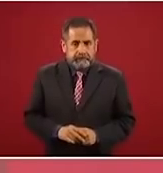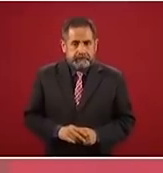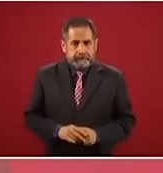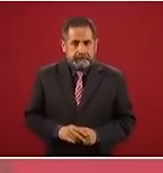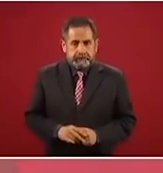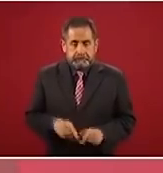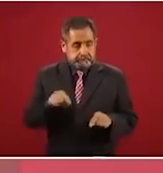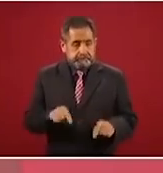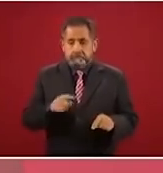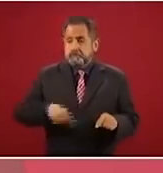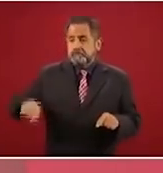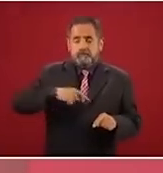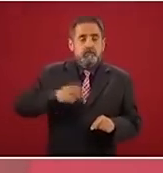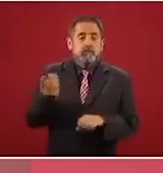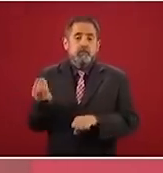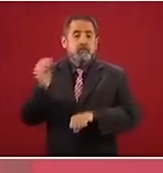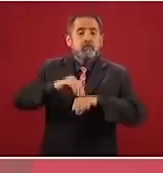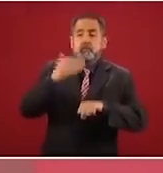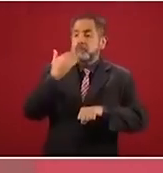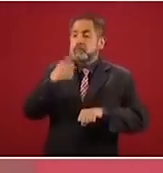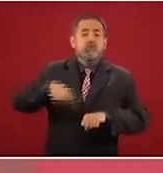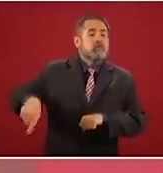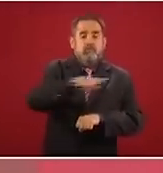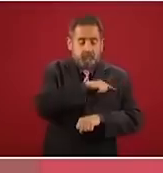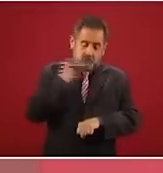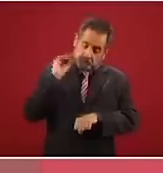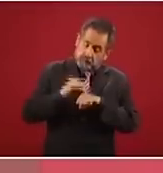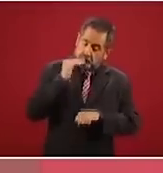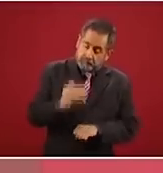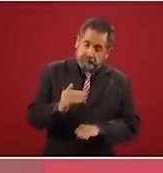Aquí es todos a portarnos bien,